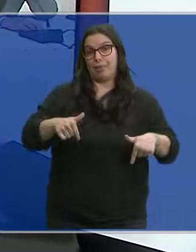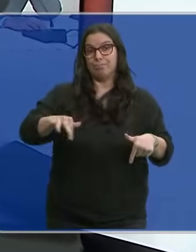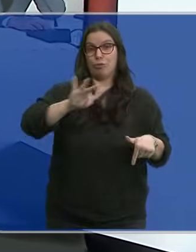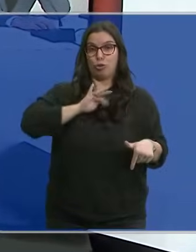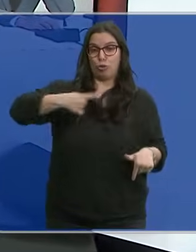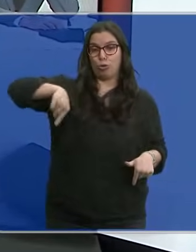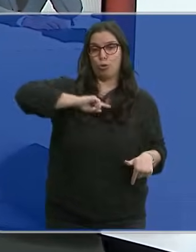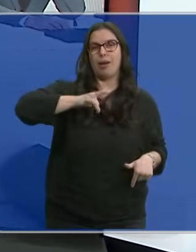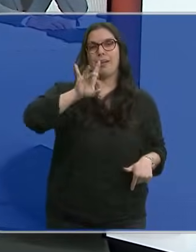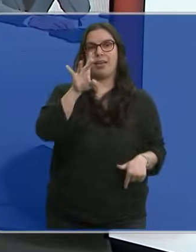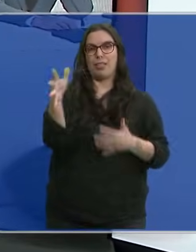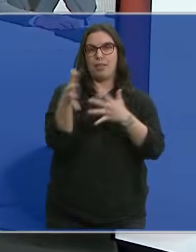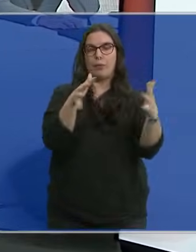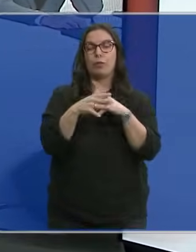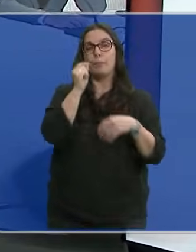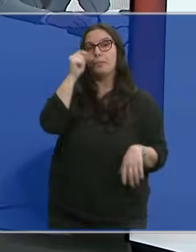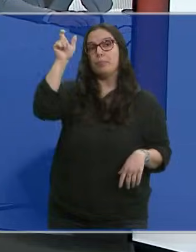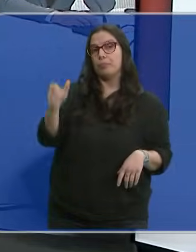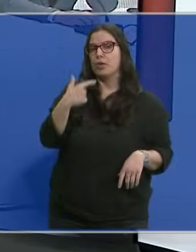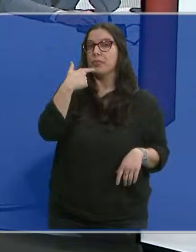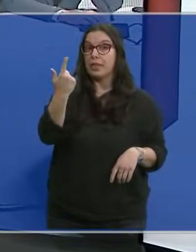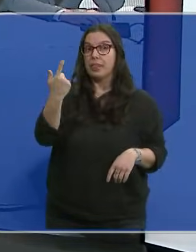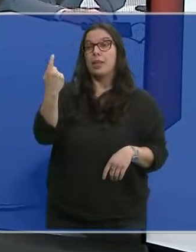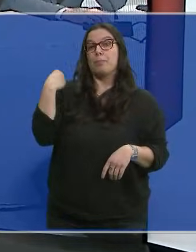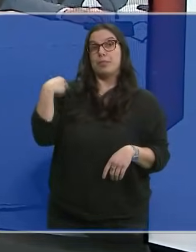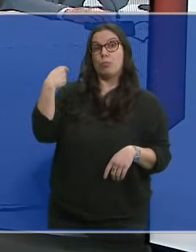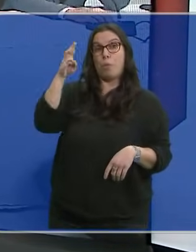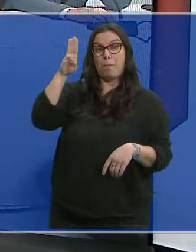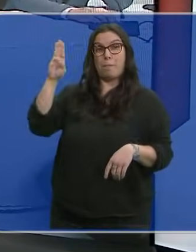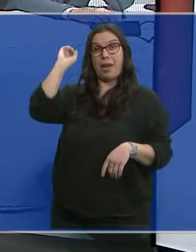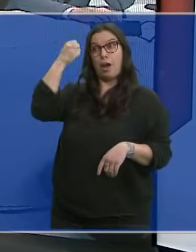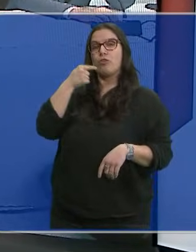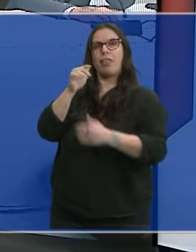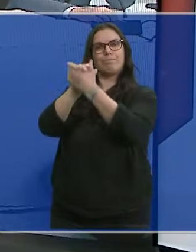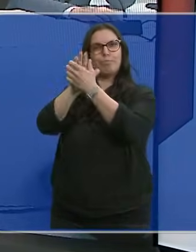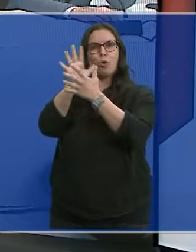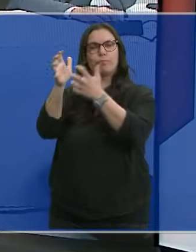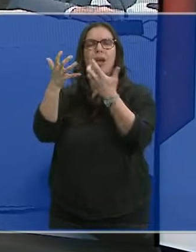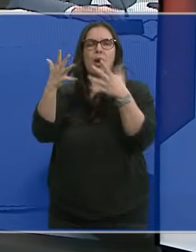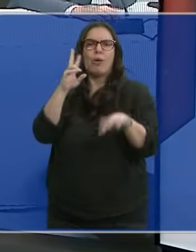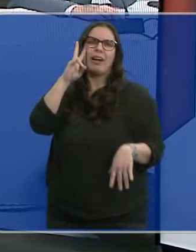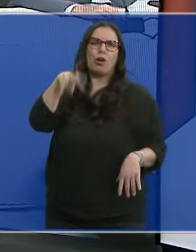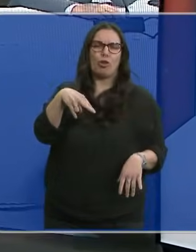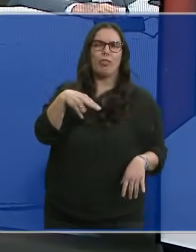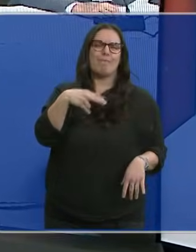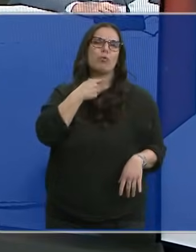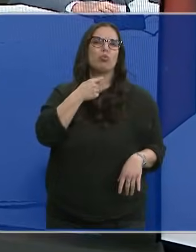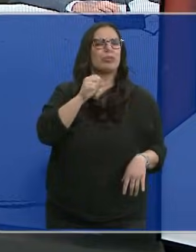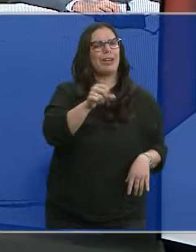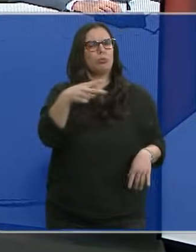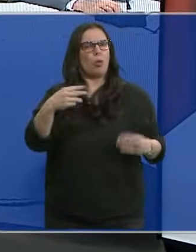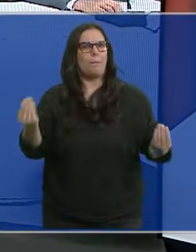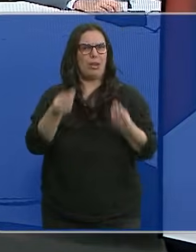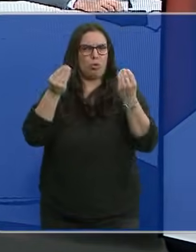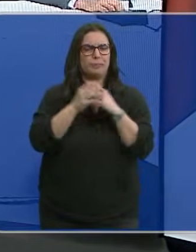nuestra comunidad, el 15 de marzo. Fernández Mañueco ha felicitado a Jorge Azcón por su victoria, aunque ha reconocido que le hubiera gustado un mejor resultado para